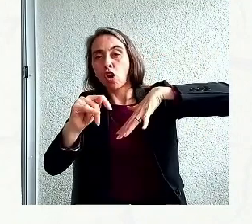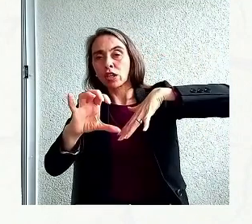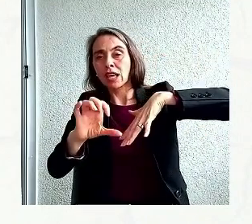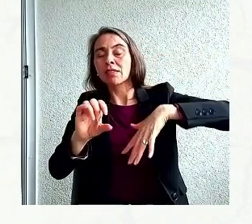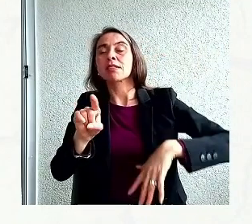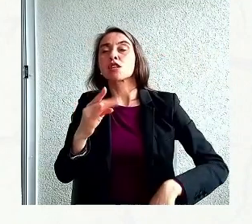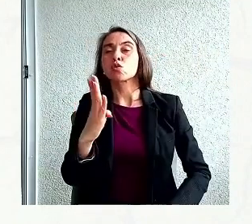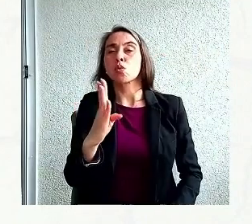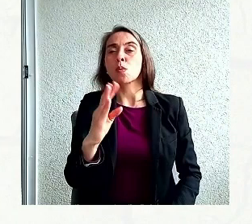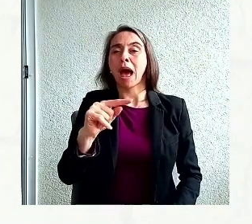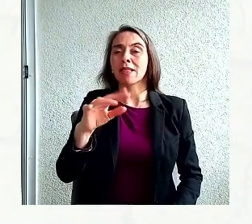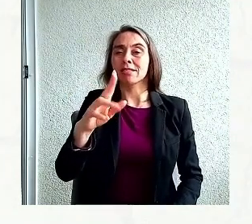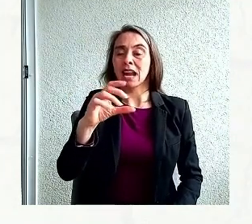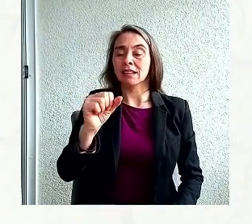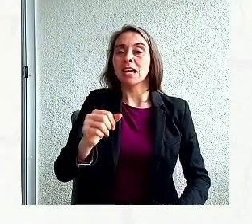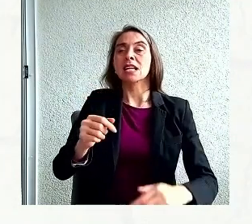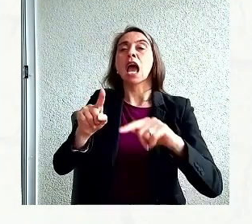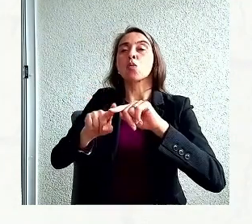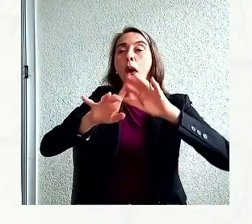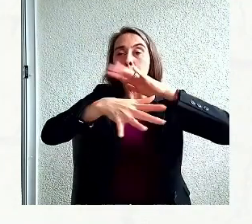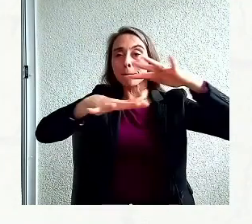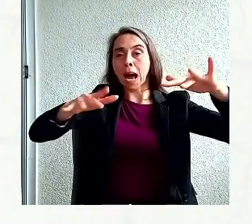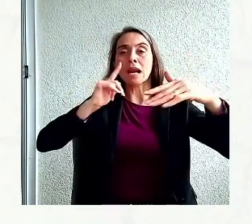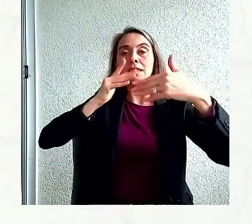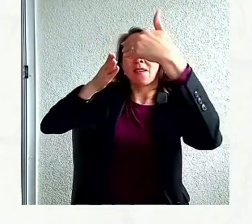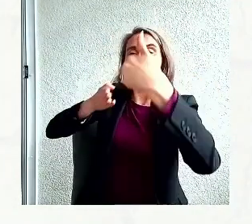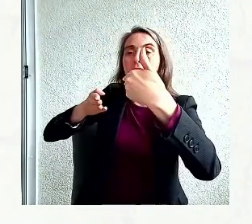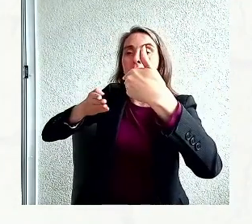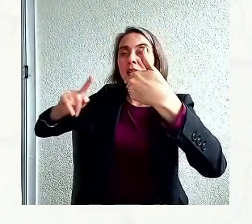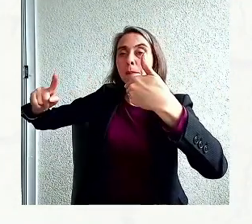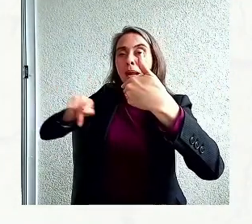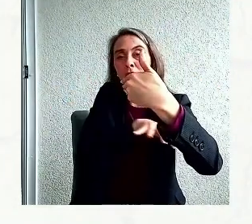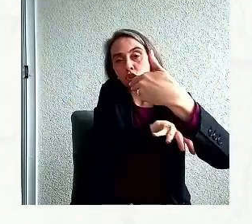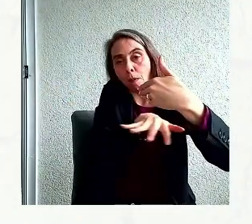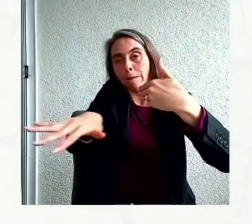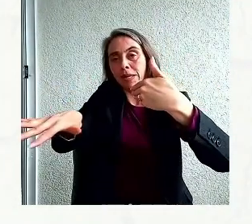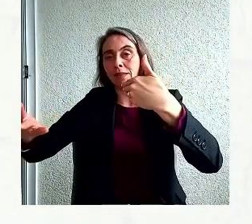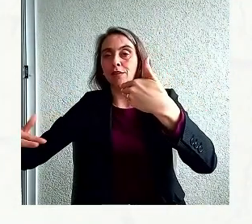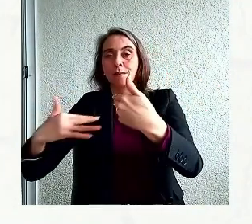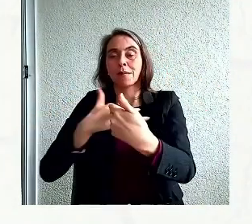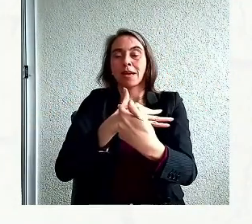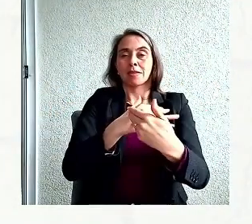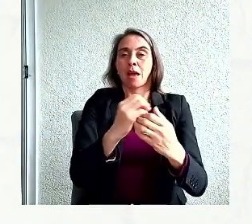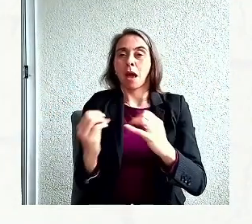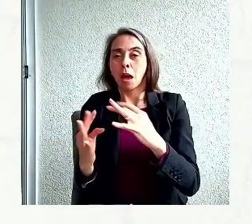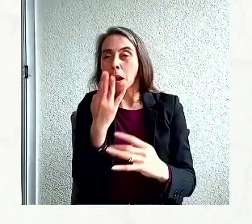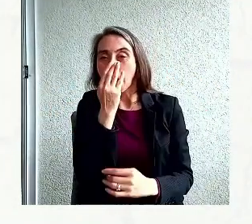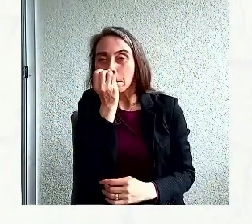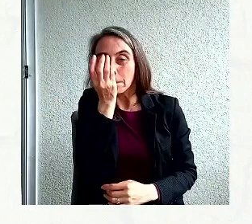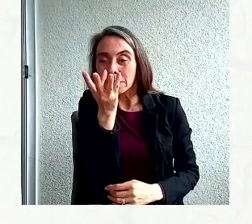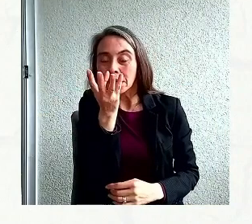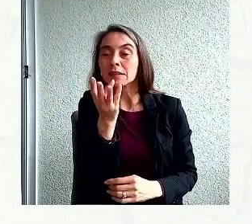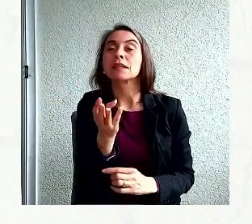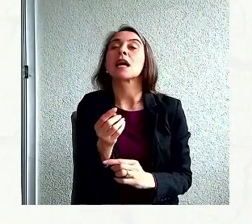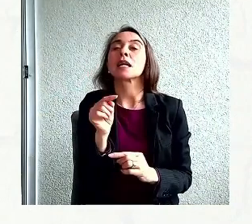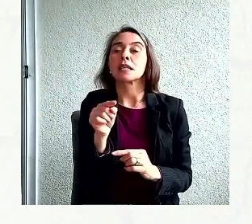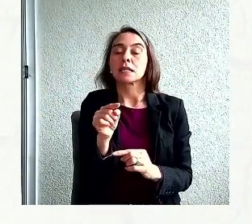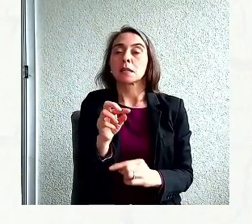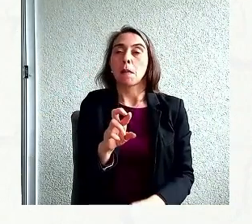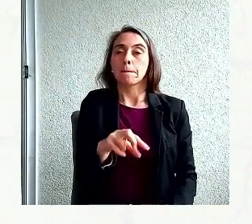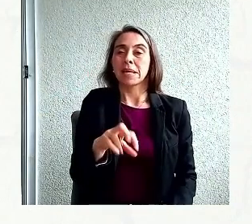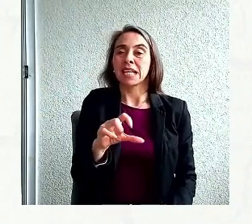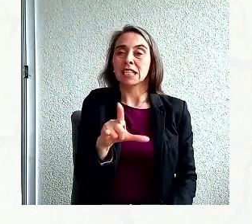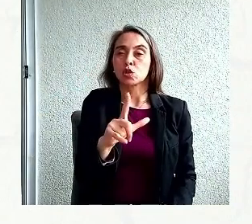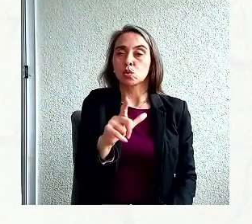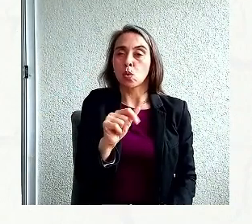pareciendo en muchas, las temperaturas, digamos, de la península antártica con Magallanes se están sobrelapando durante periodos del año,